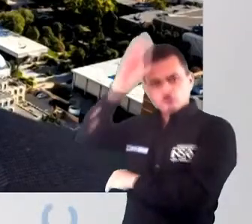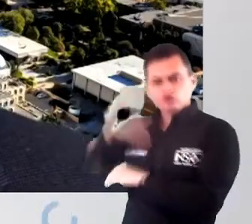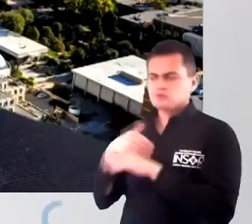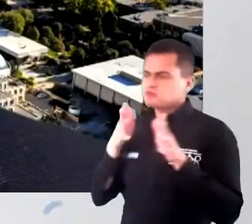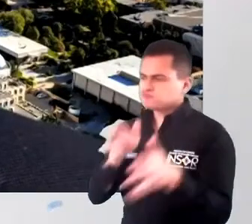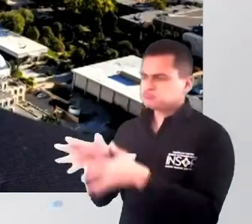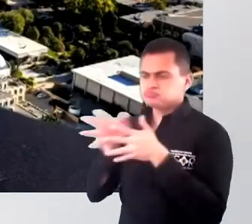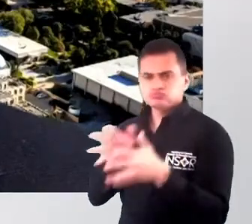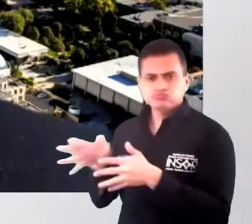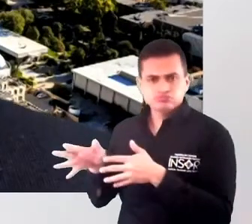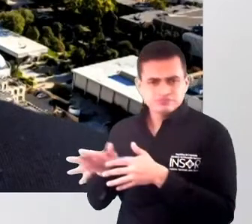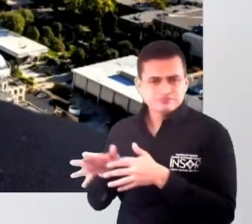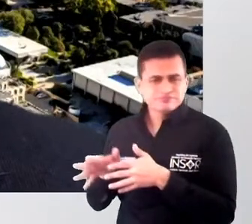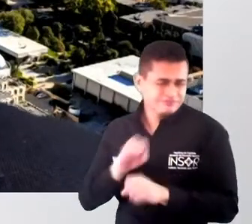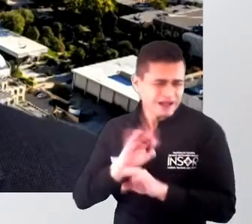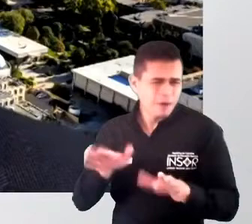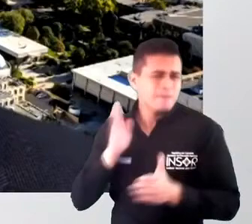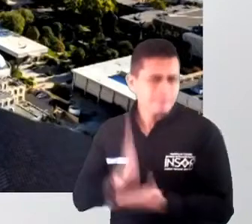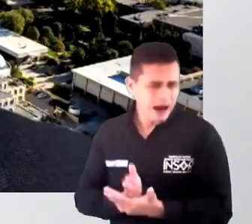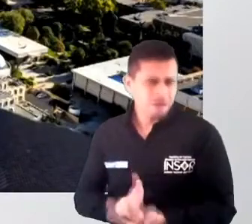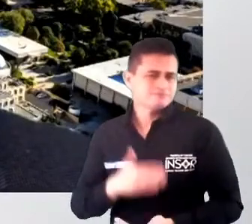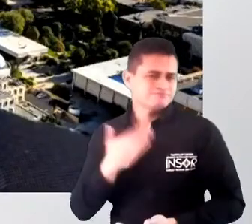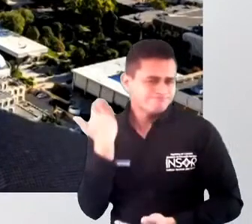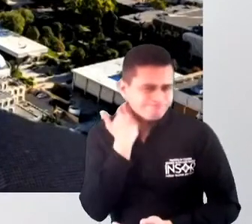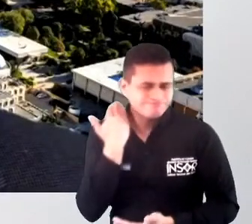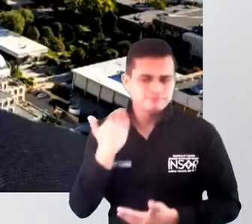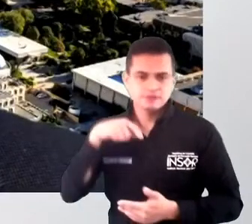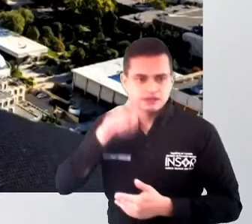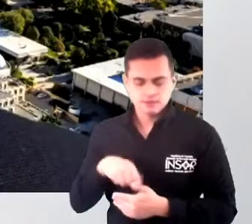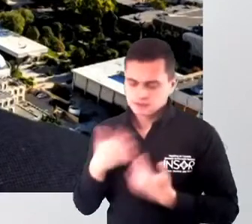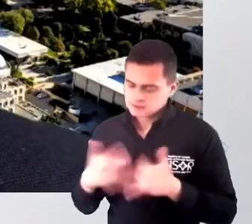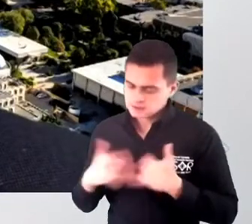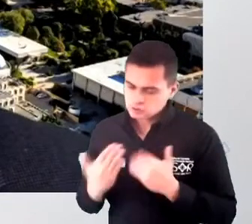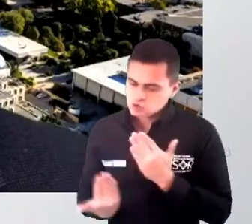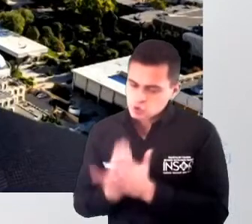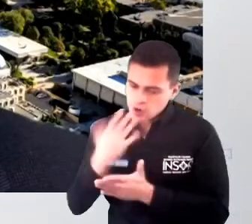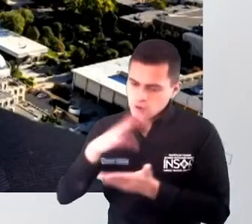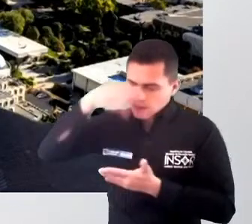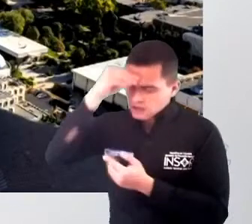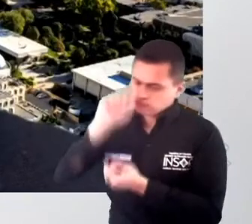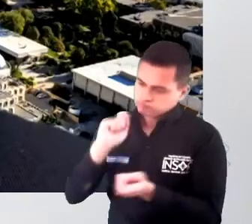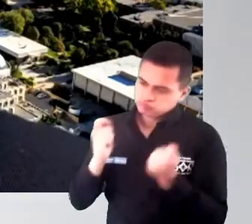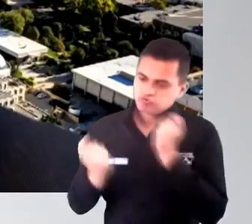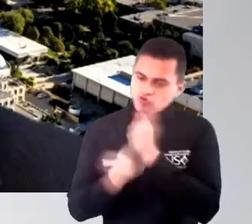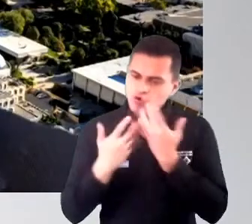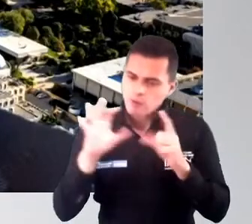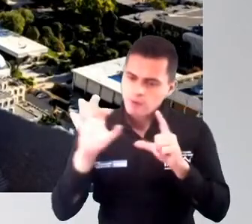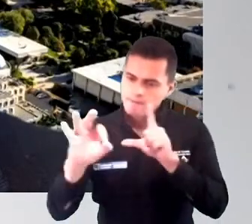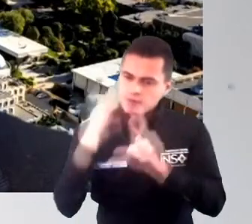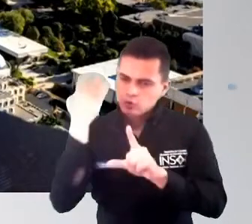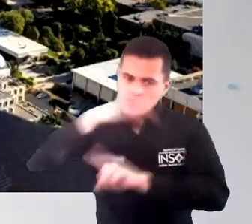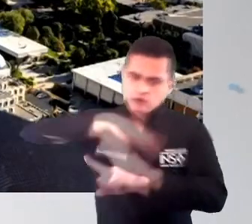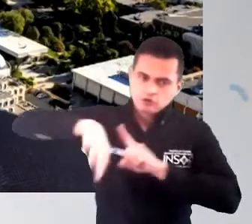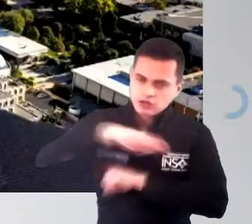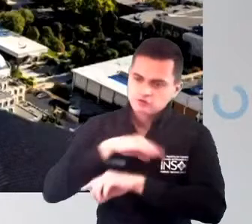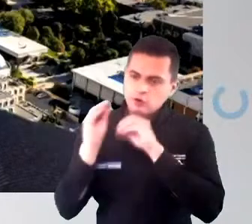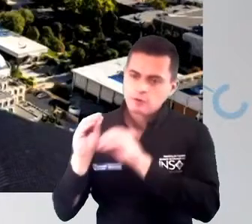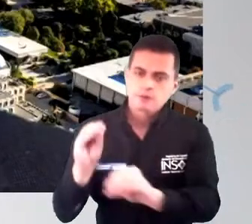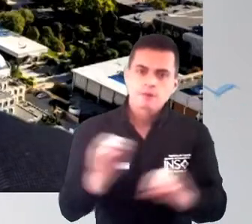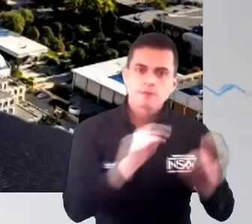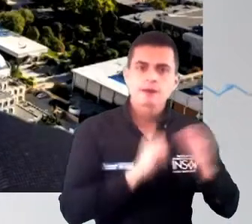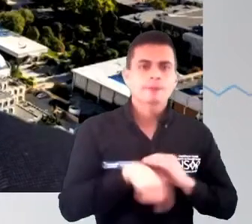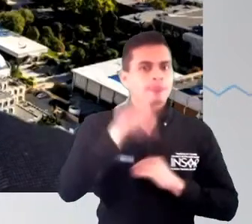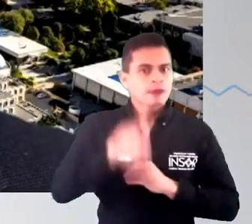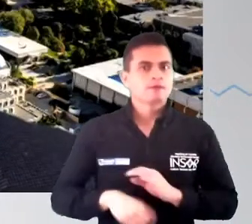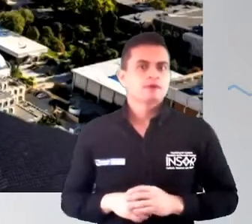caer a veces y deben esperar eso. Y nosotros debemos ponerse de pie y que